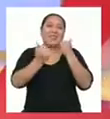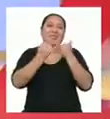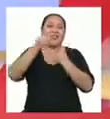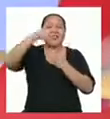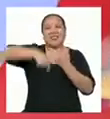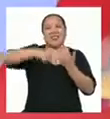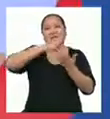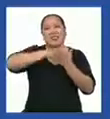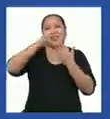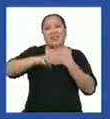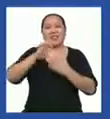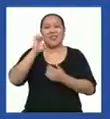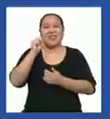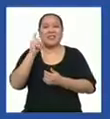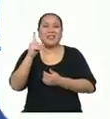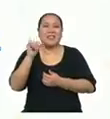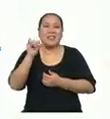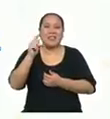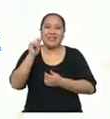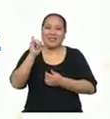nuestro proyecto de estadística.